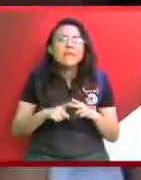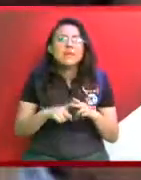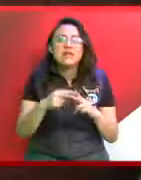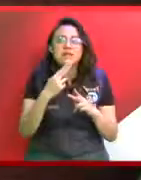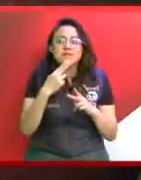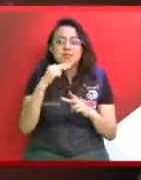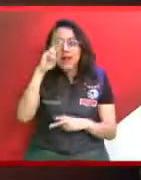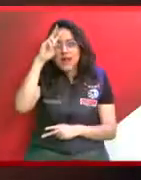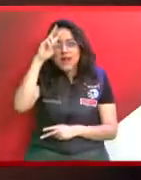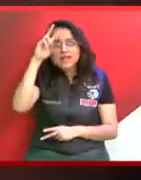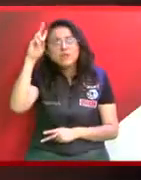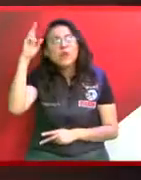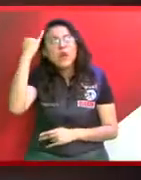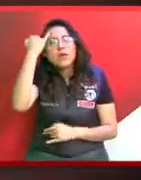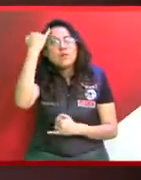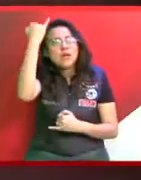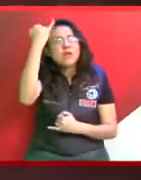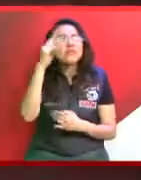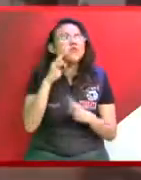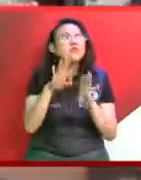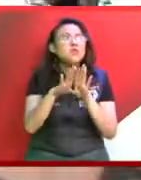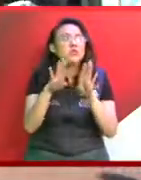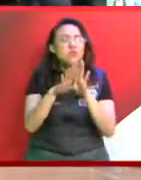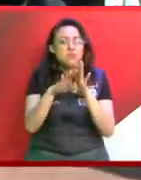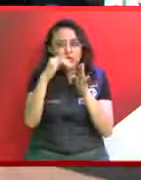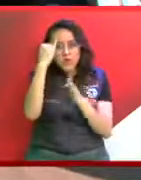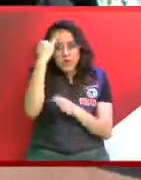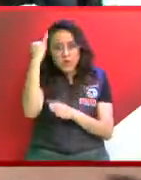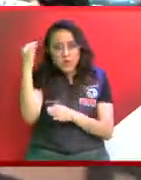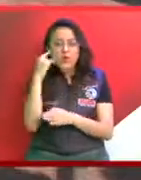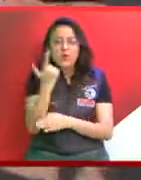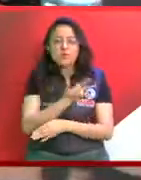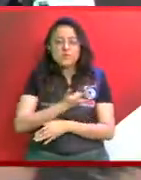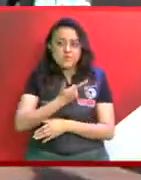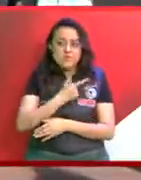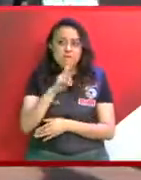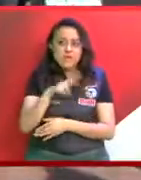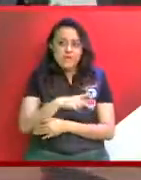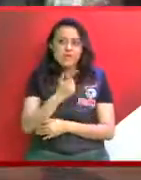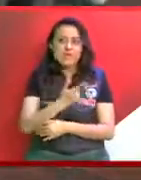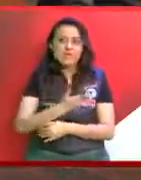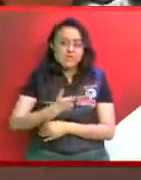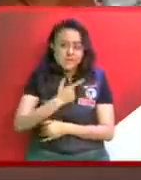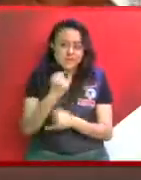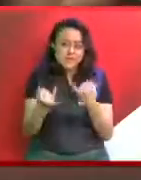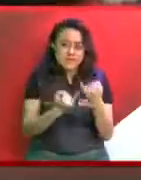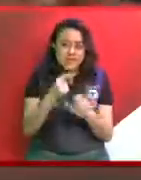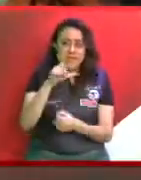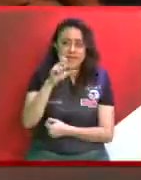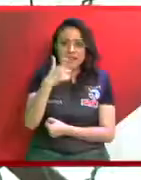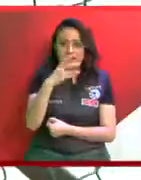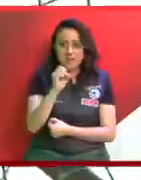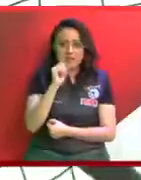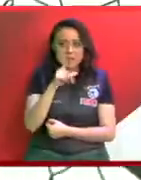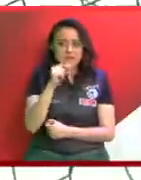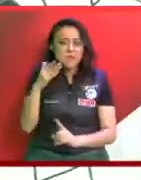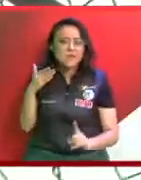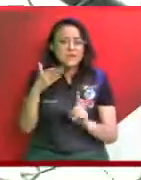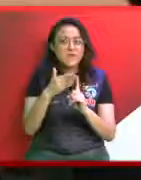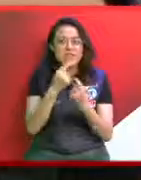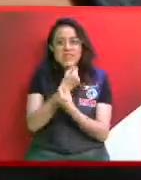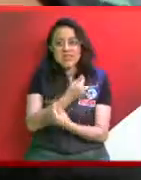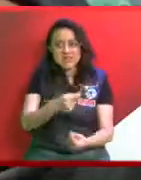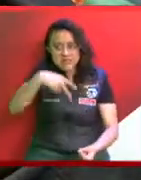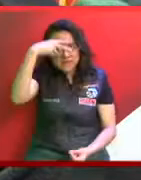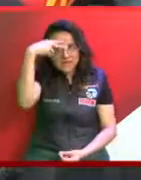utilizar su imaginación y a ser niños, ¿no? Esto es lo que es juguetón y esto es lo que es Lego. Ese es el objetivo. Lograr que los niños de